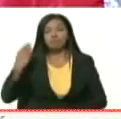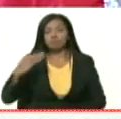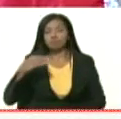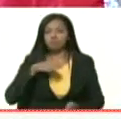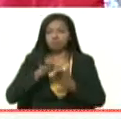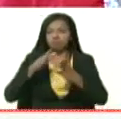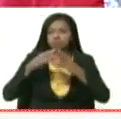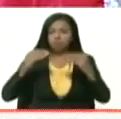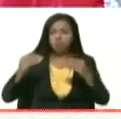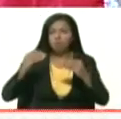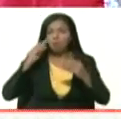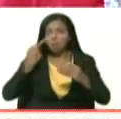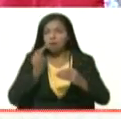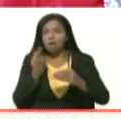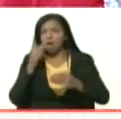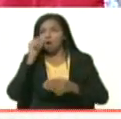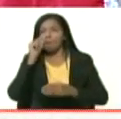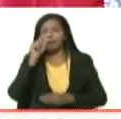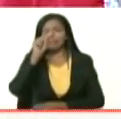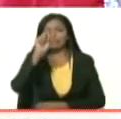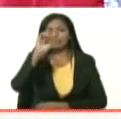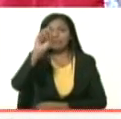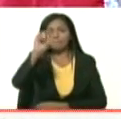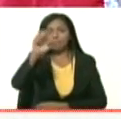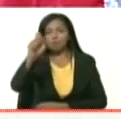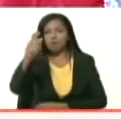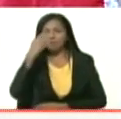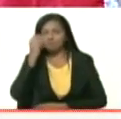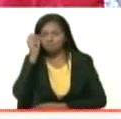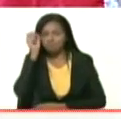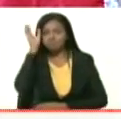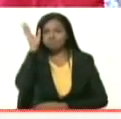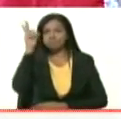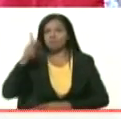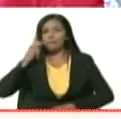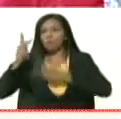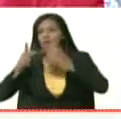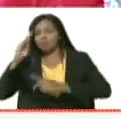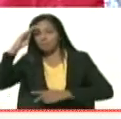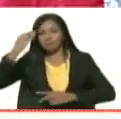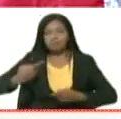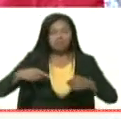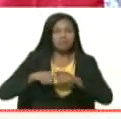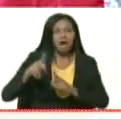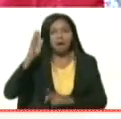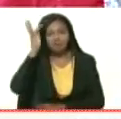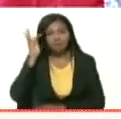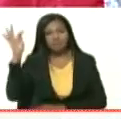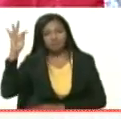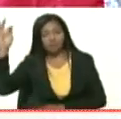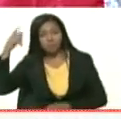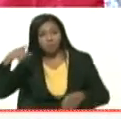todo, cómo el gran timonel fue un genio político, militar, filosófico.